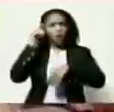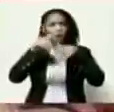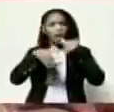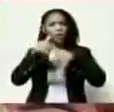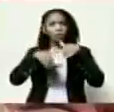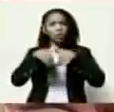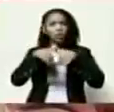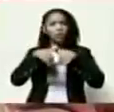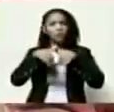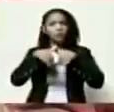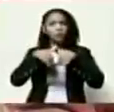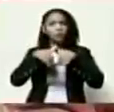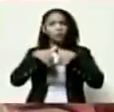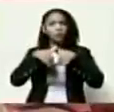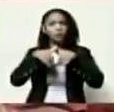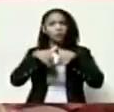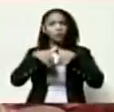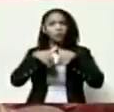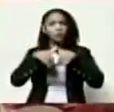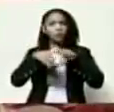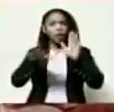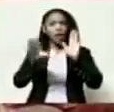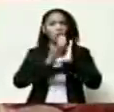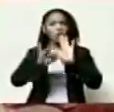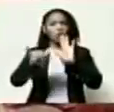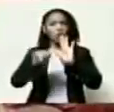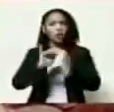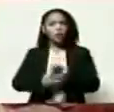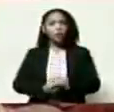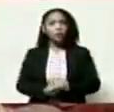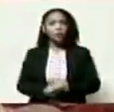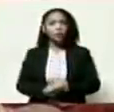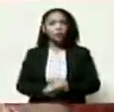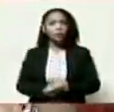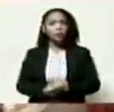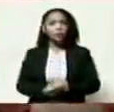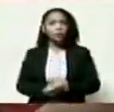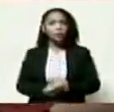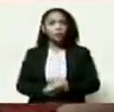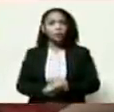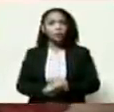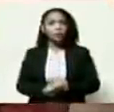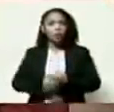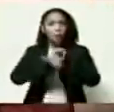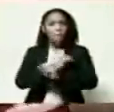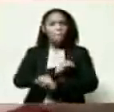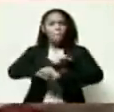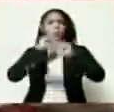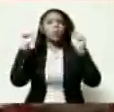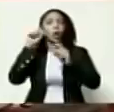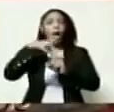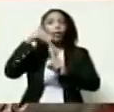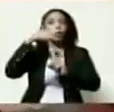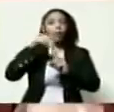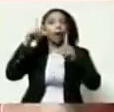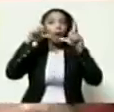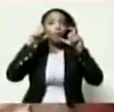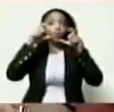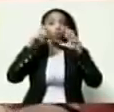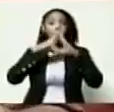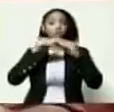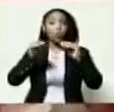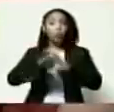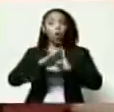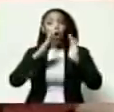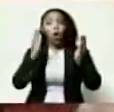del, de la constituyente. Una explosión en Altamira, que fue la foto en todo el